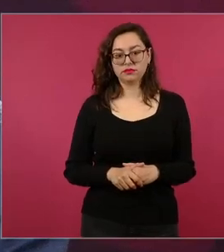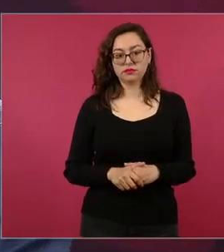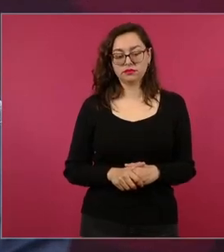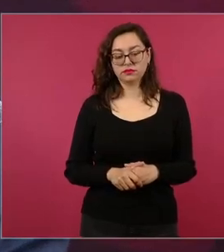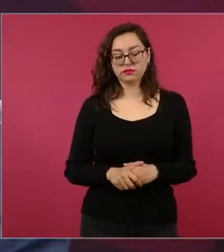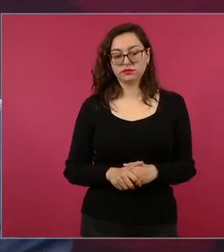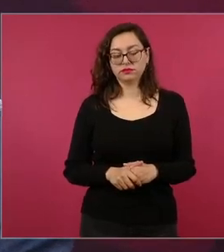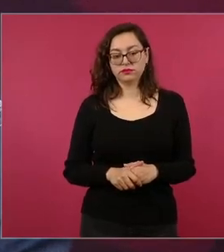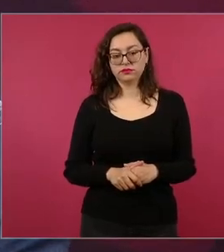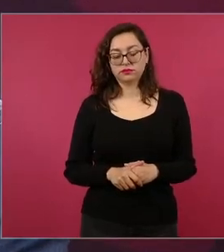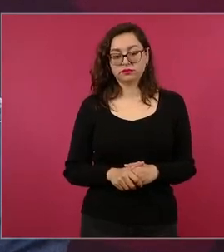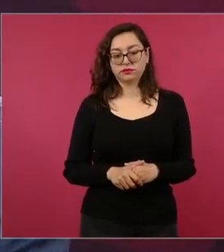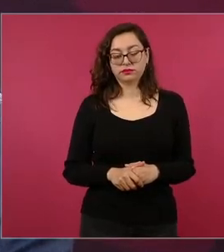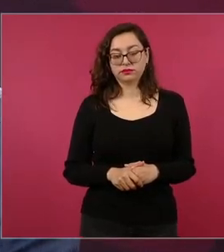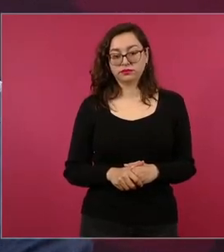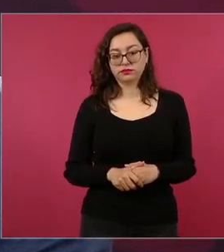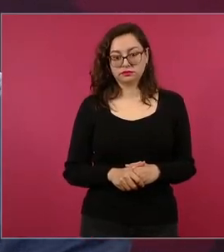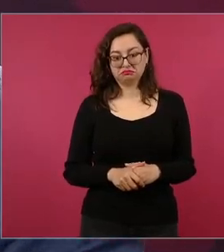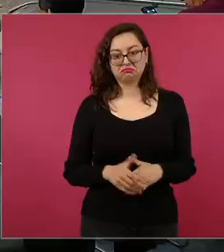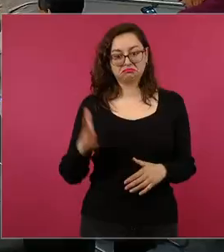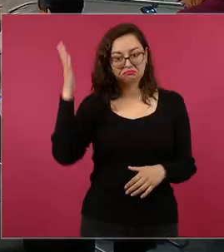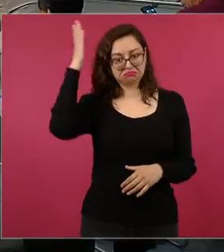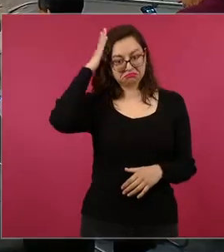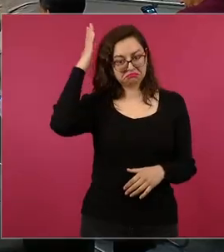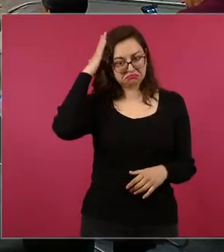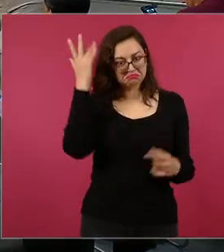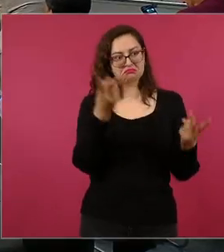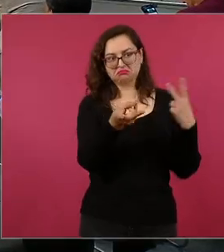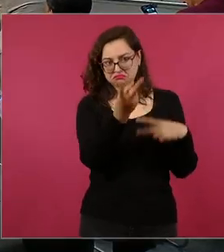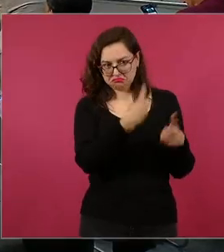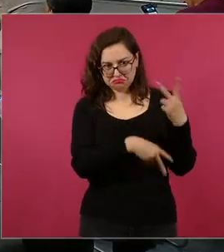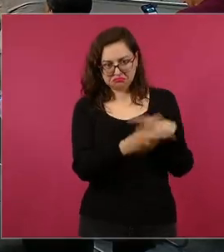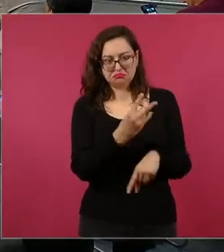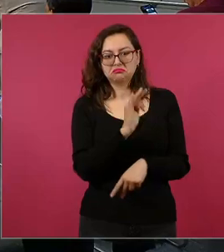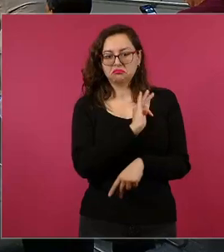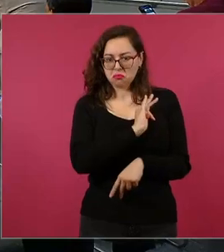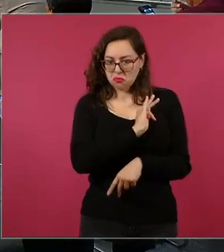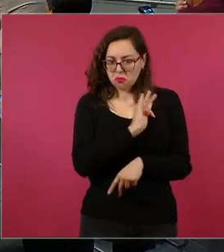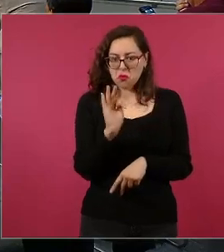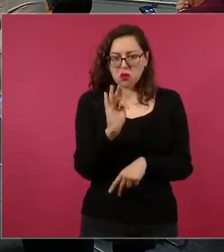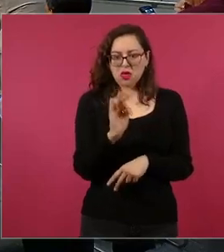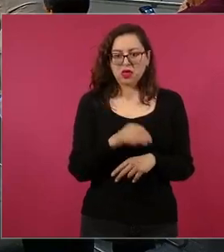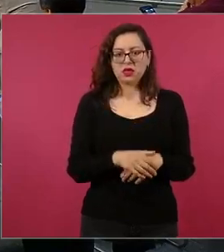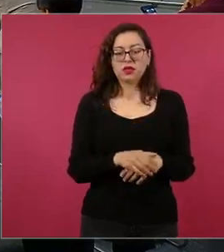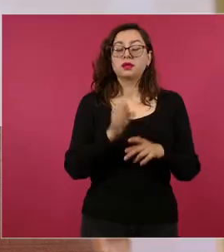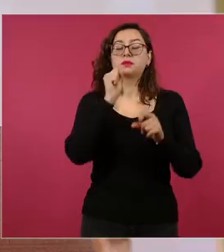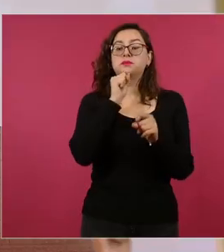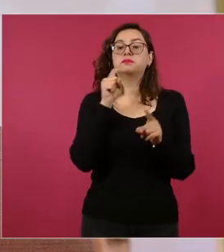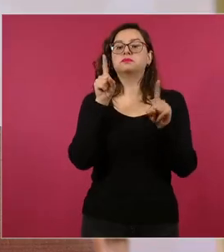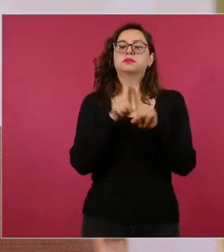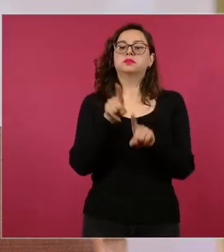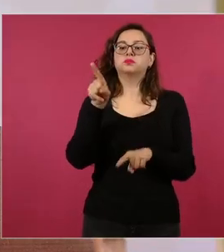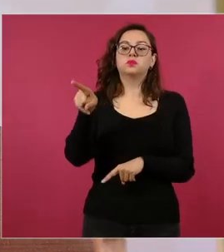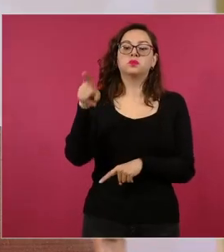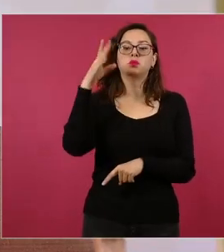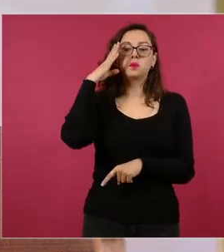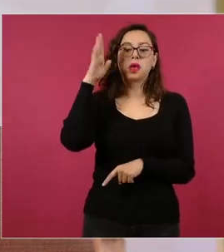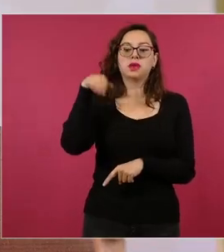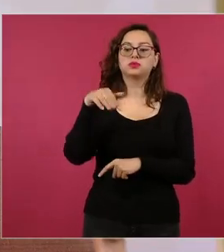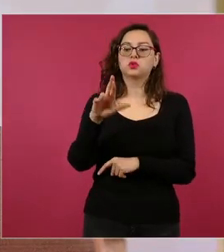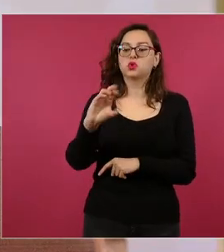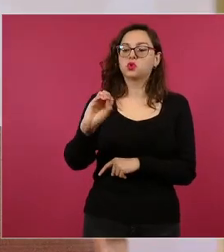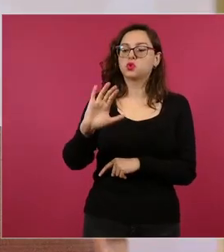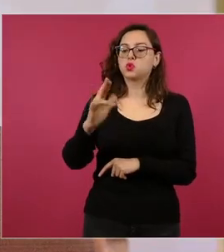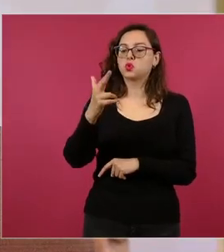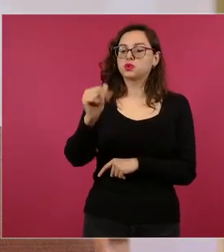Y que vengan los dirigentes, y pedirle al maestro Rocha también, que